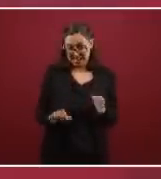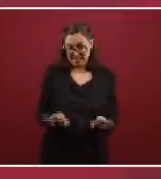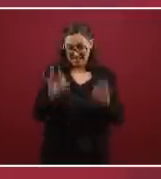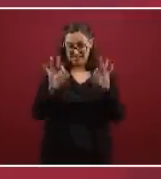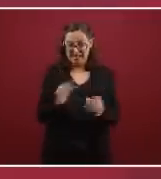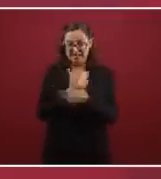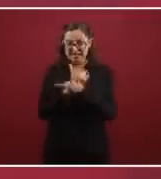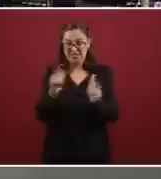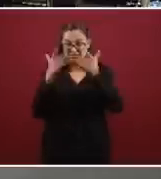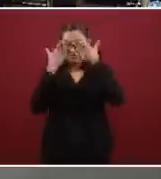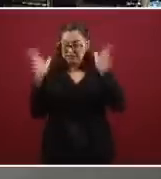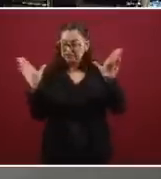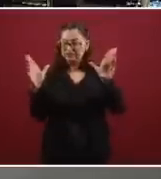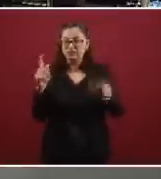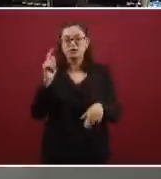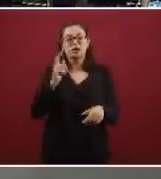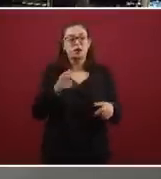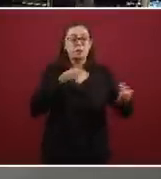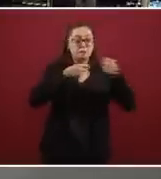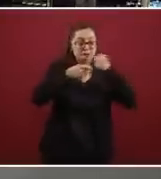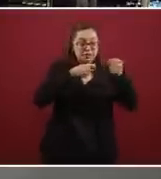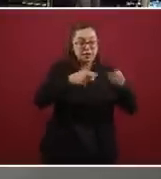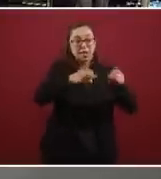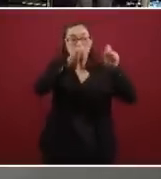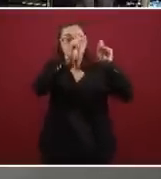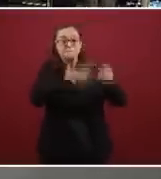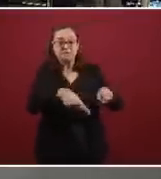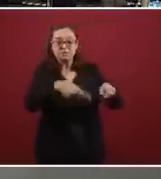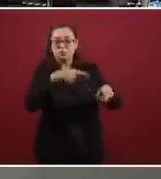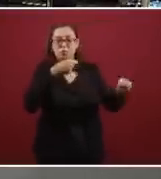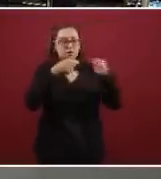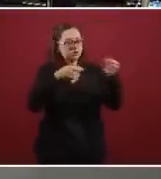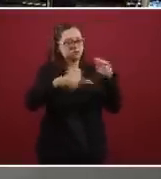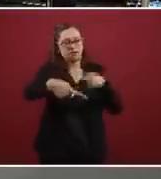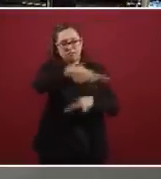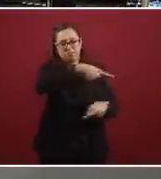se controla con la prensa, o sea, con la libertad.